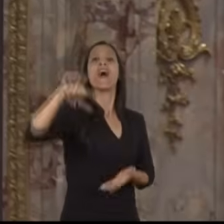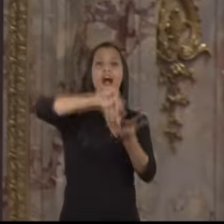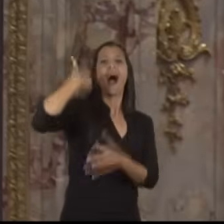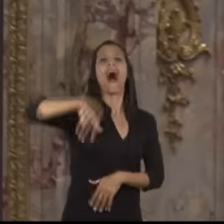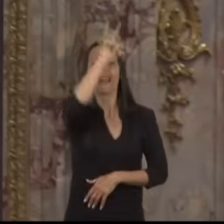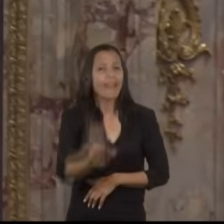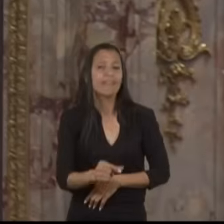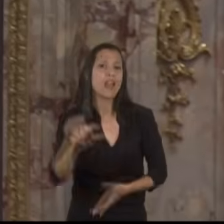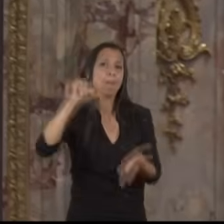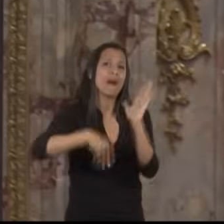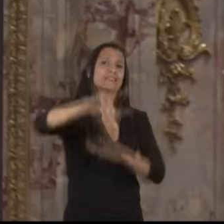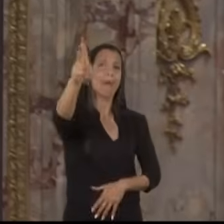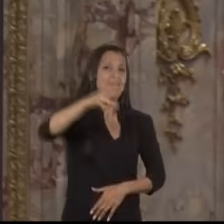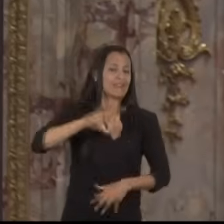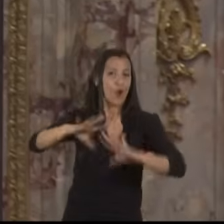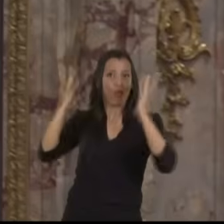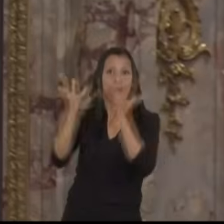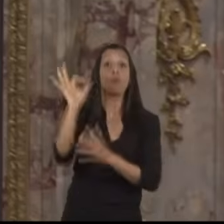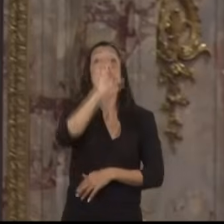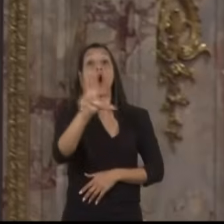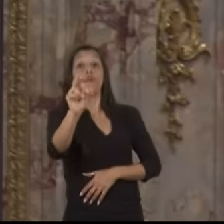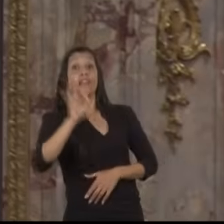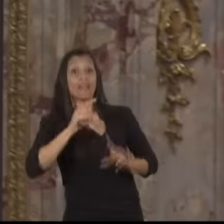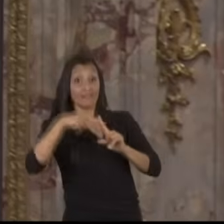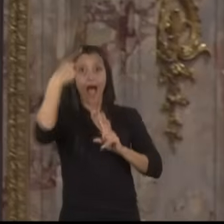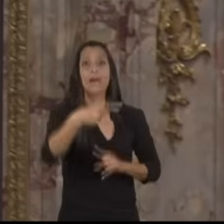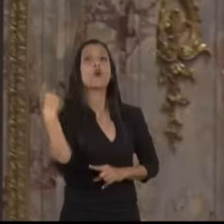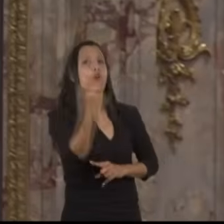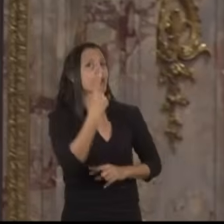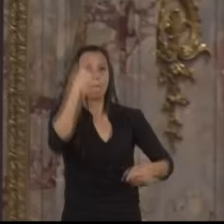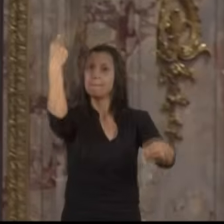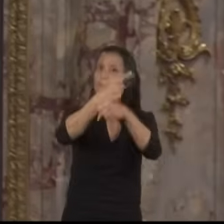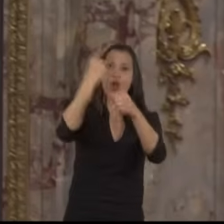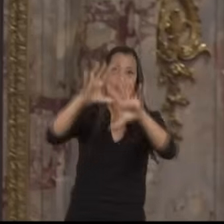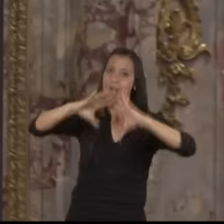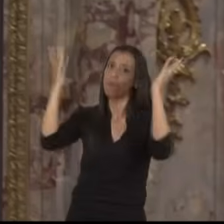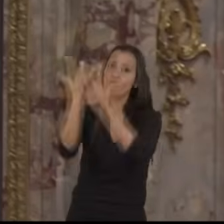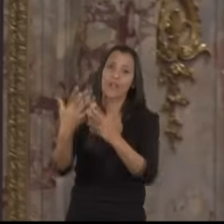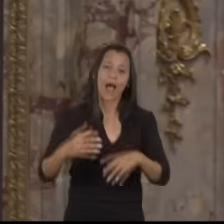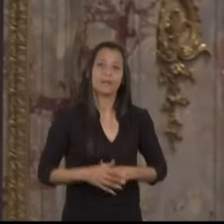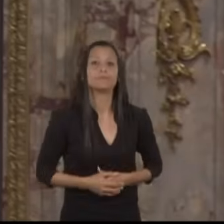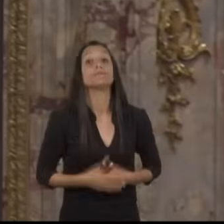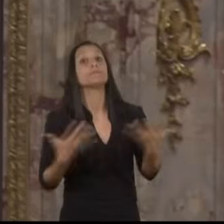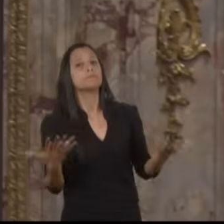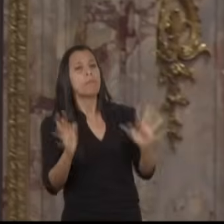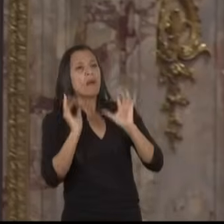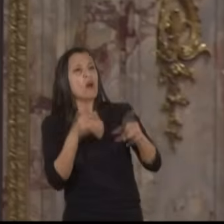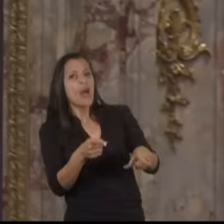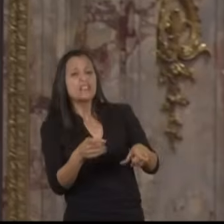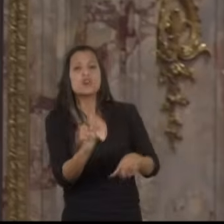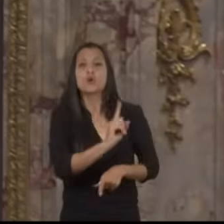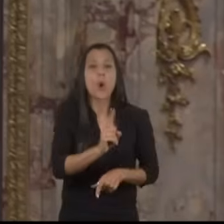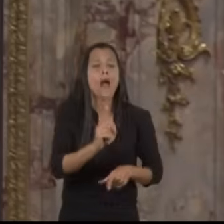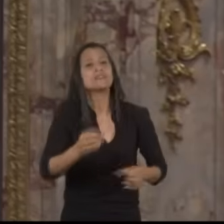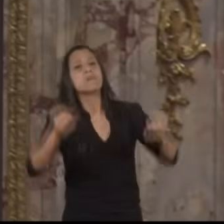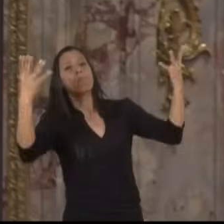ricos del mundo y en 30 años estaríamos en el podio de las potencias mundiales. Pero eso no sucedería por